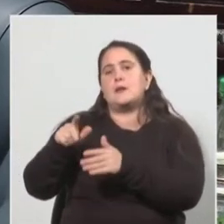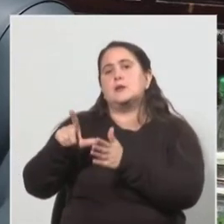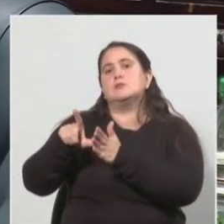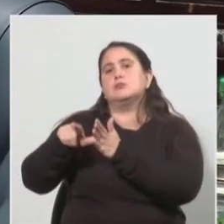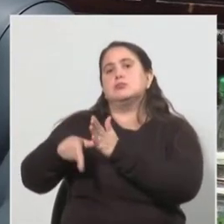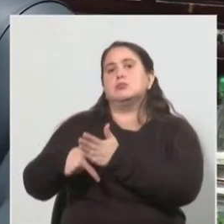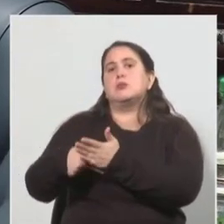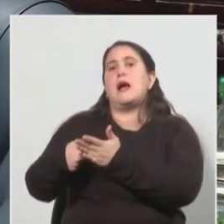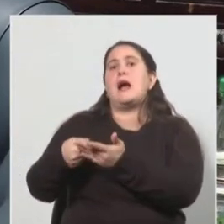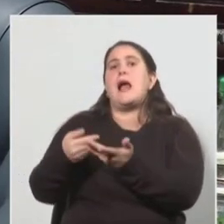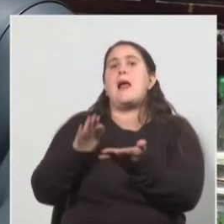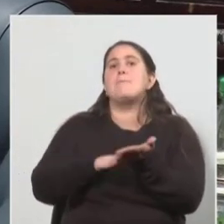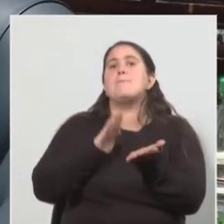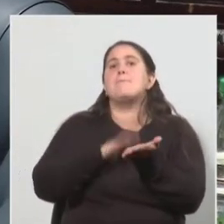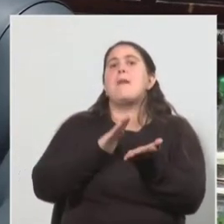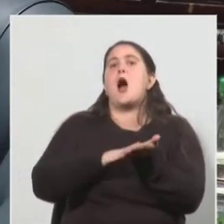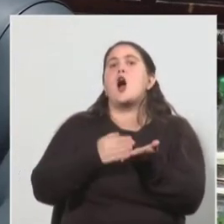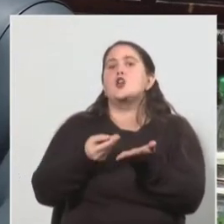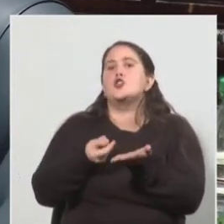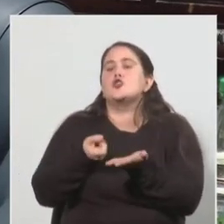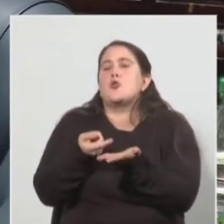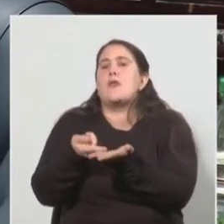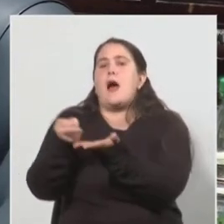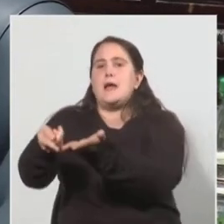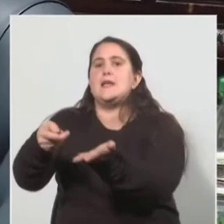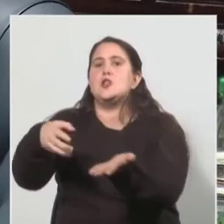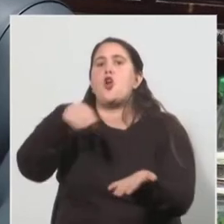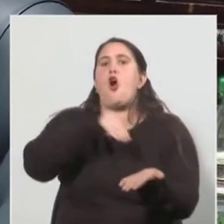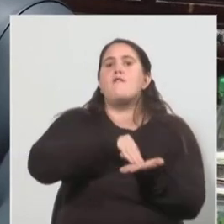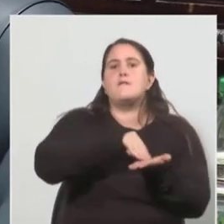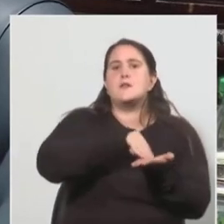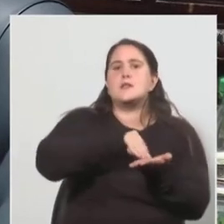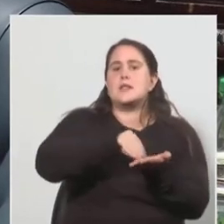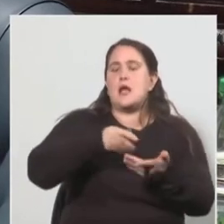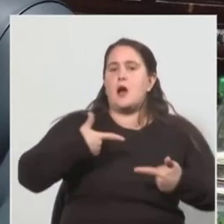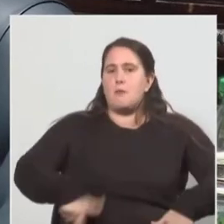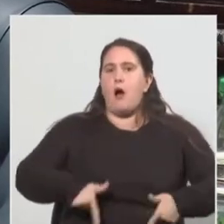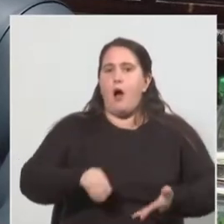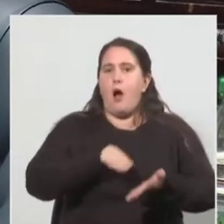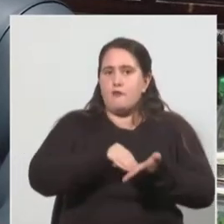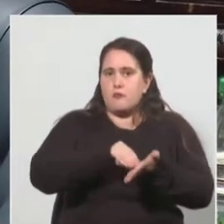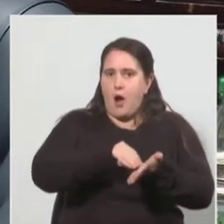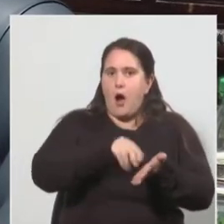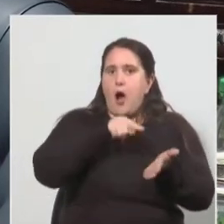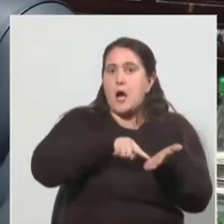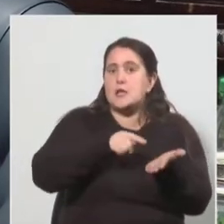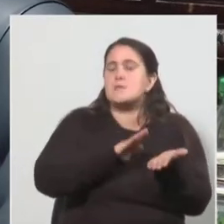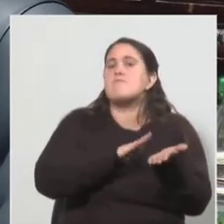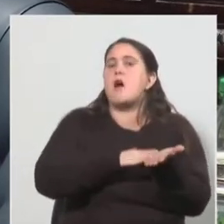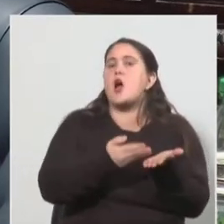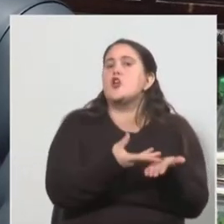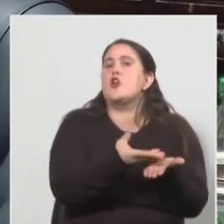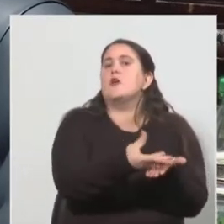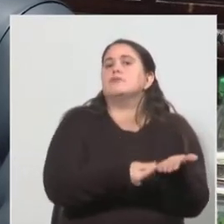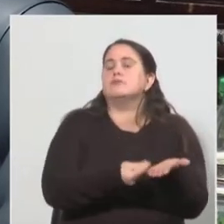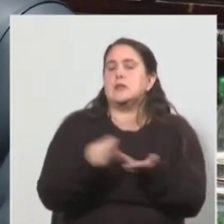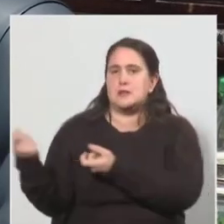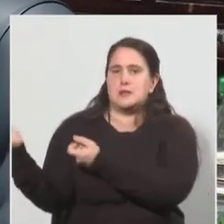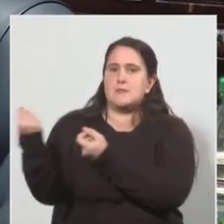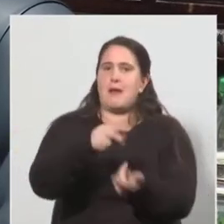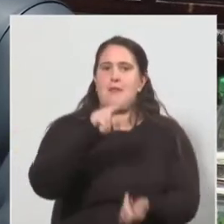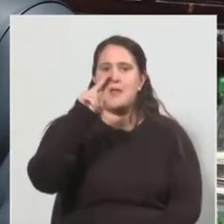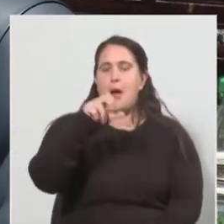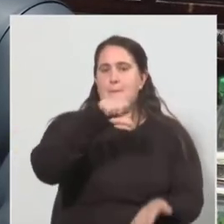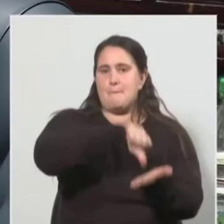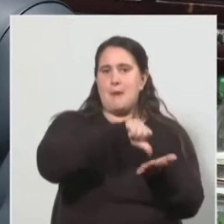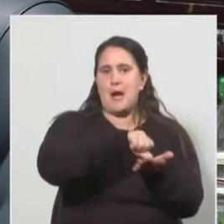en mano a su titular en la oficina de representación diplomática y que se envía al país de destino a través de